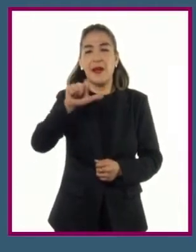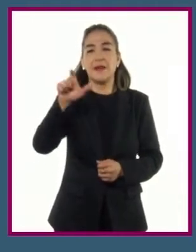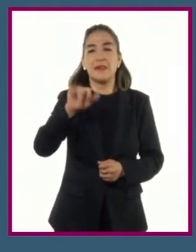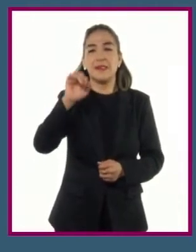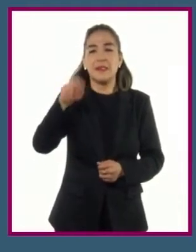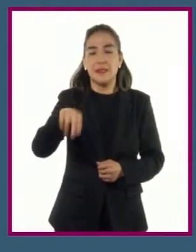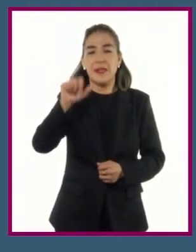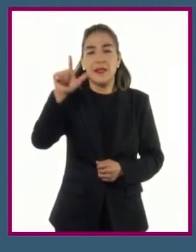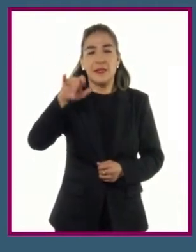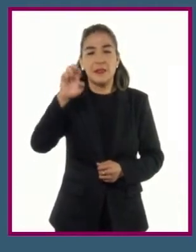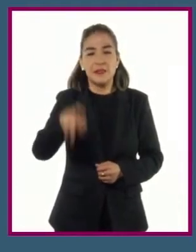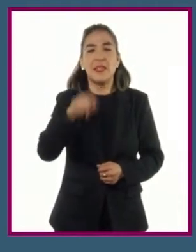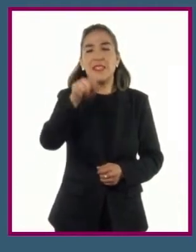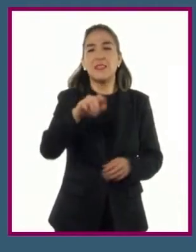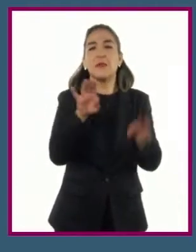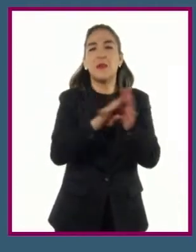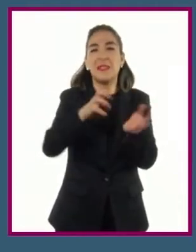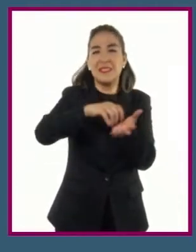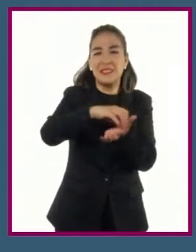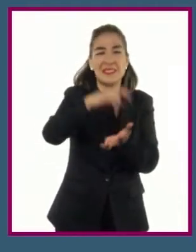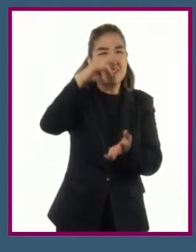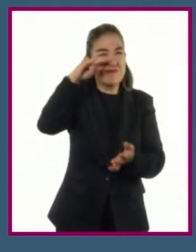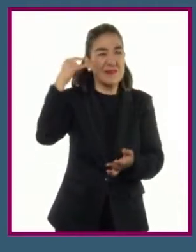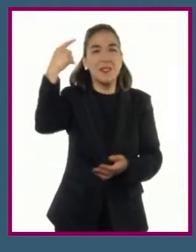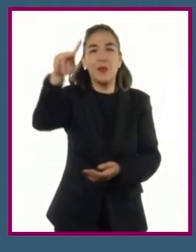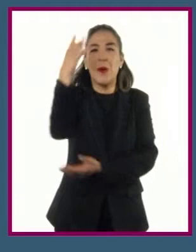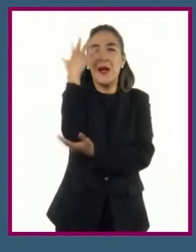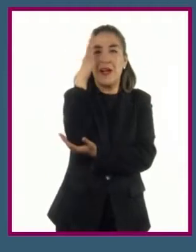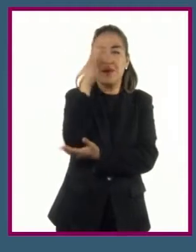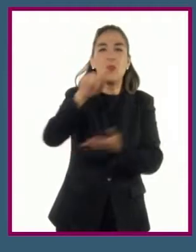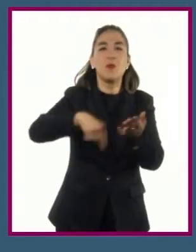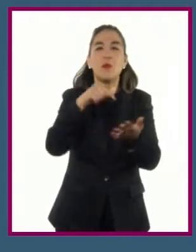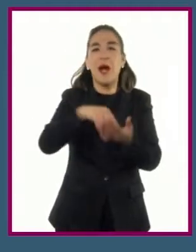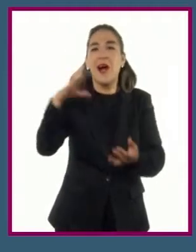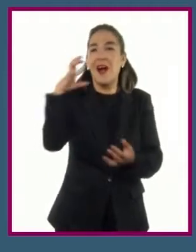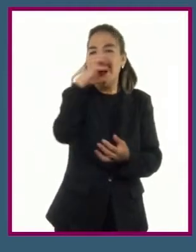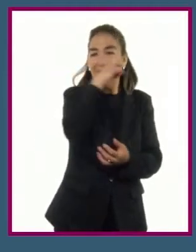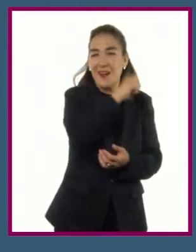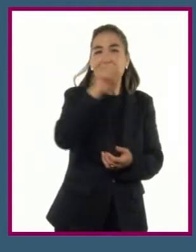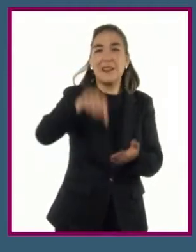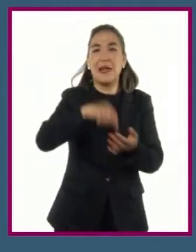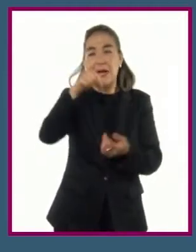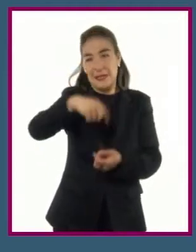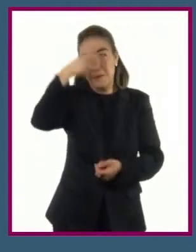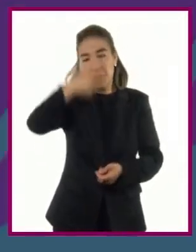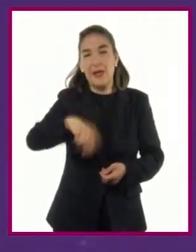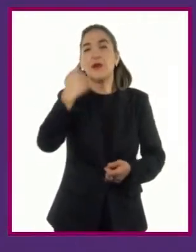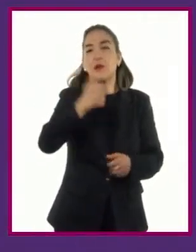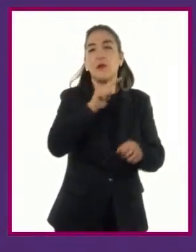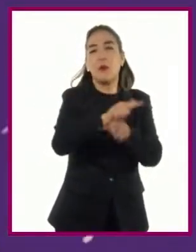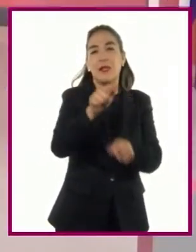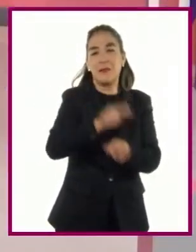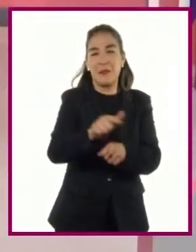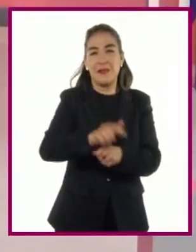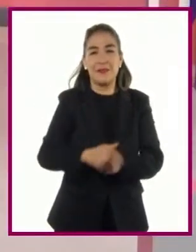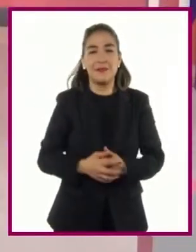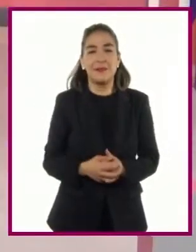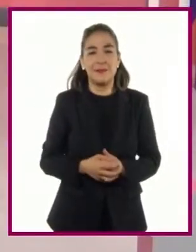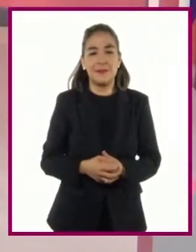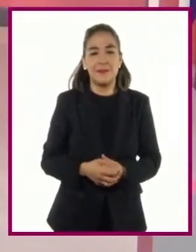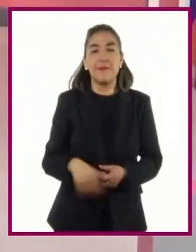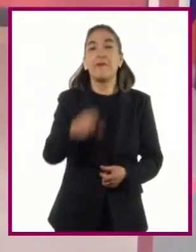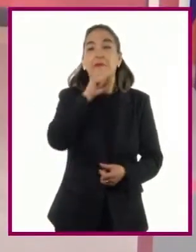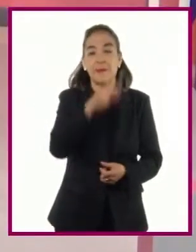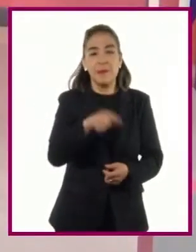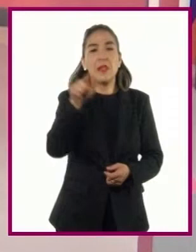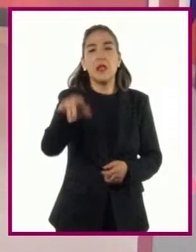es un hemíptero parásito de especies de árboles de clima tropical seco de México y Guatemala. Sin embargo,